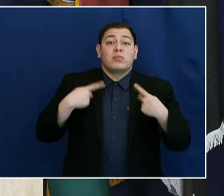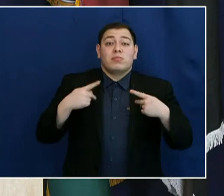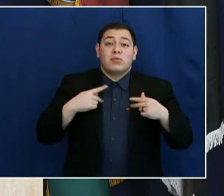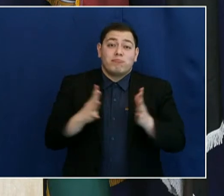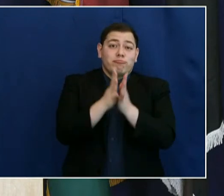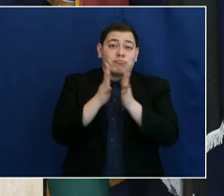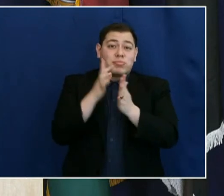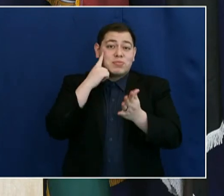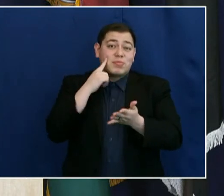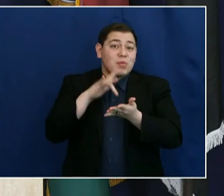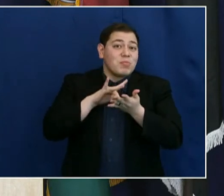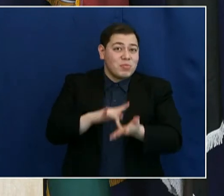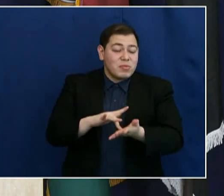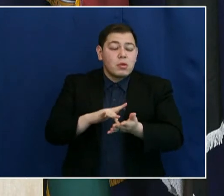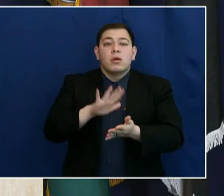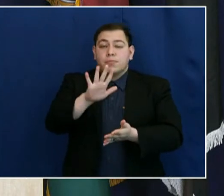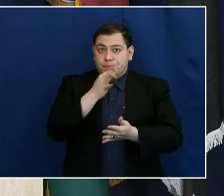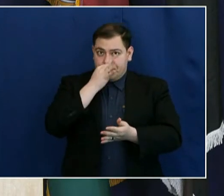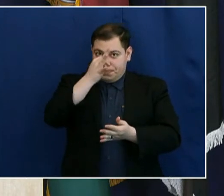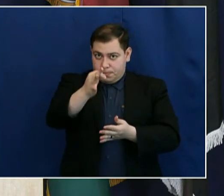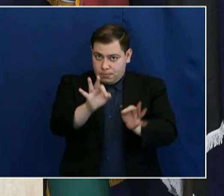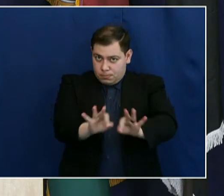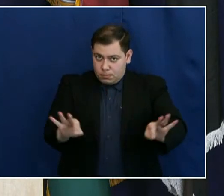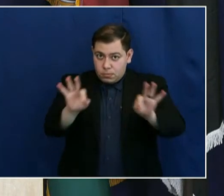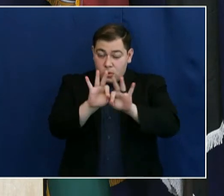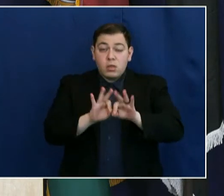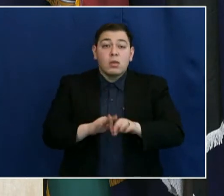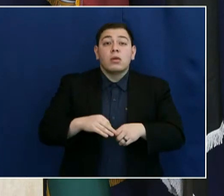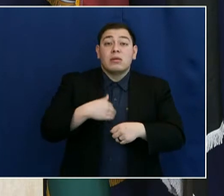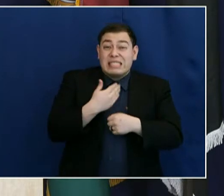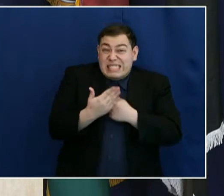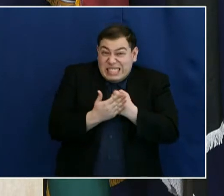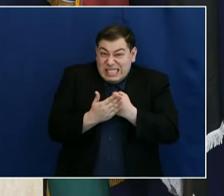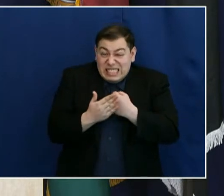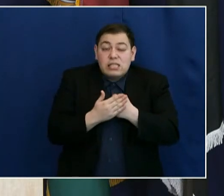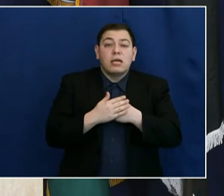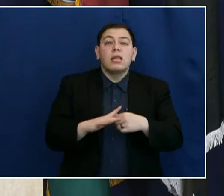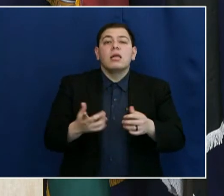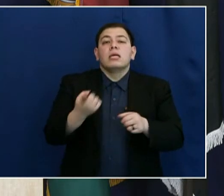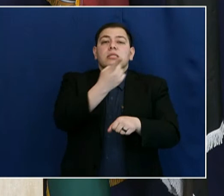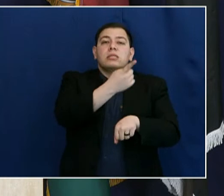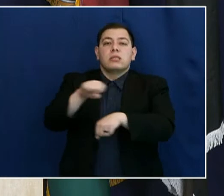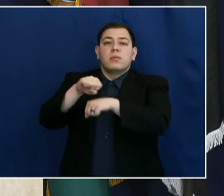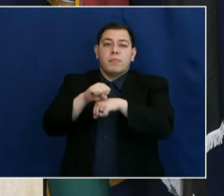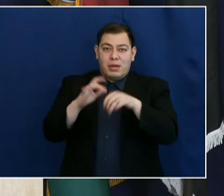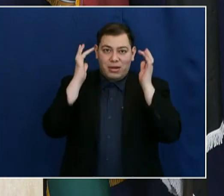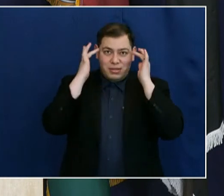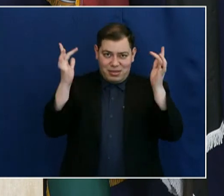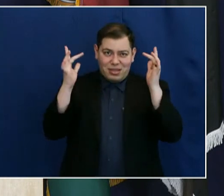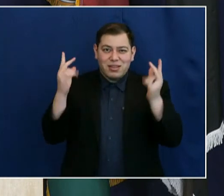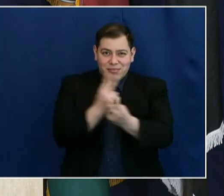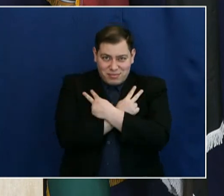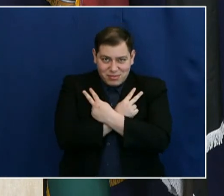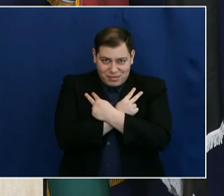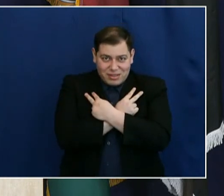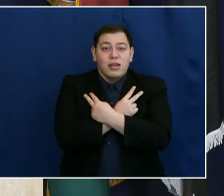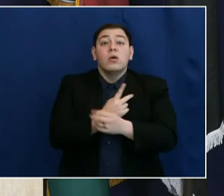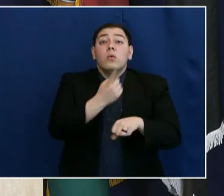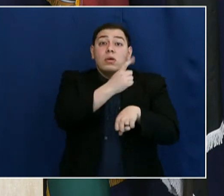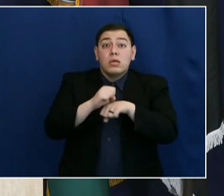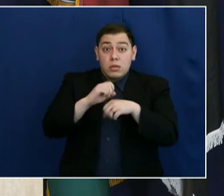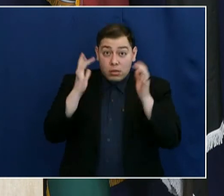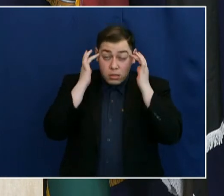recordar que ya viene la Semana Santa. La Semana Santa es la semana que entra, y quiero recordarle que es